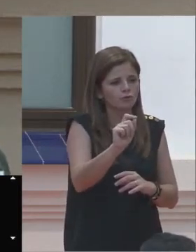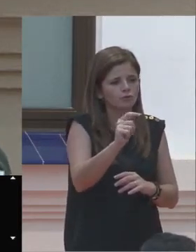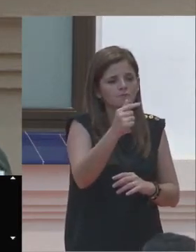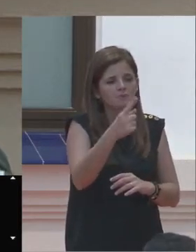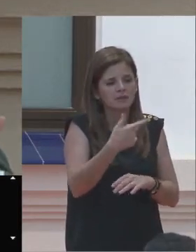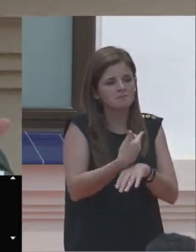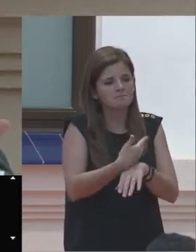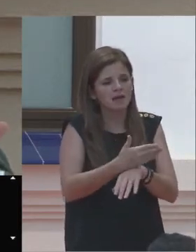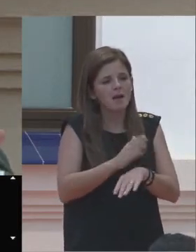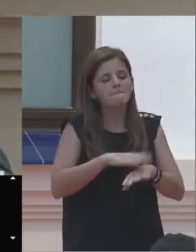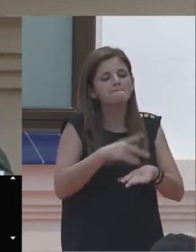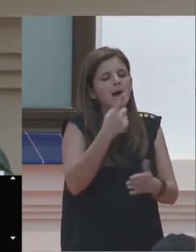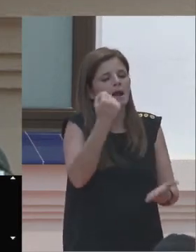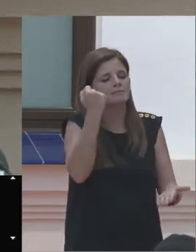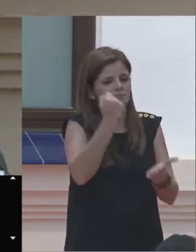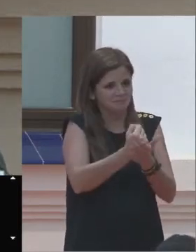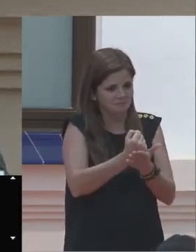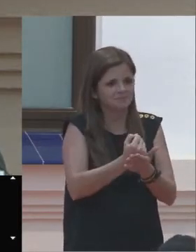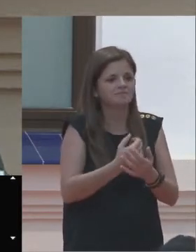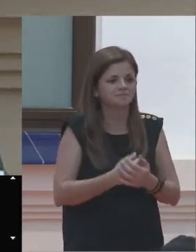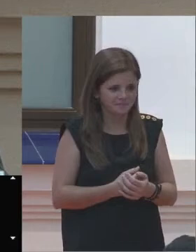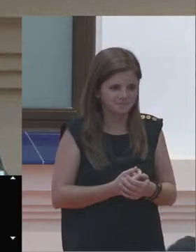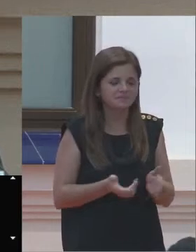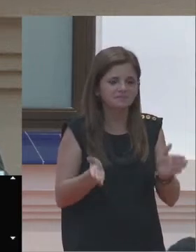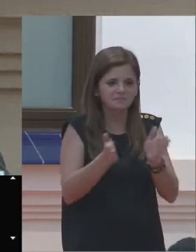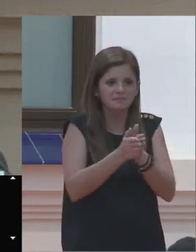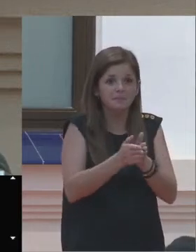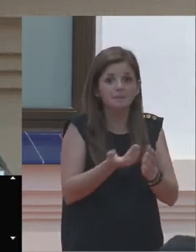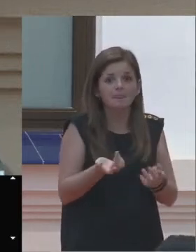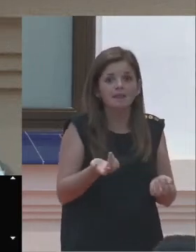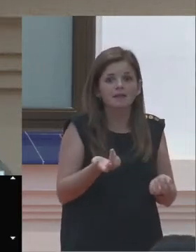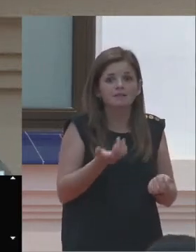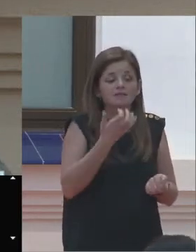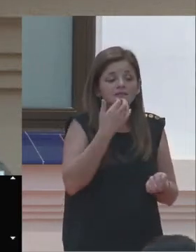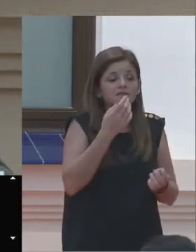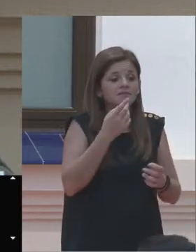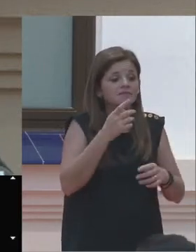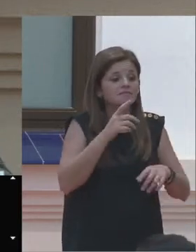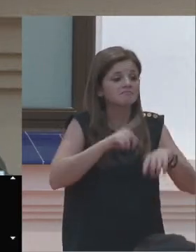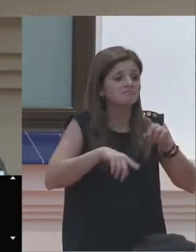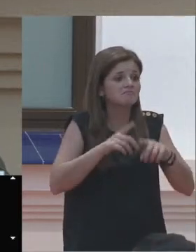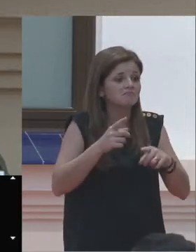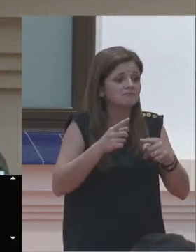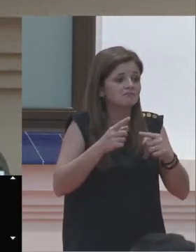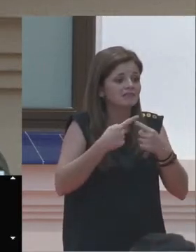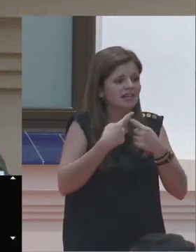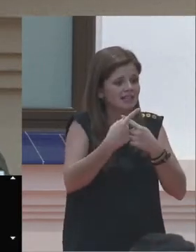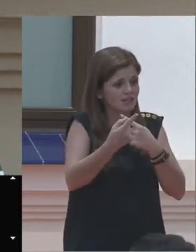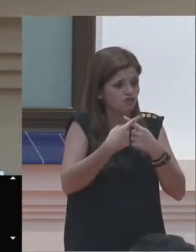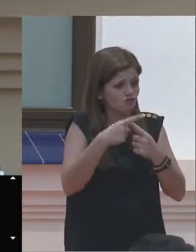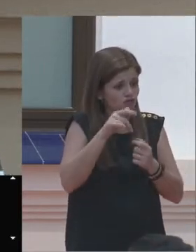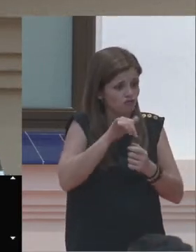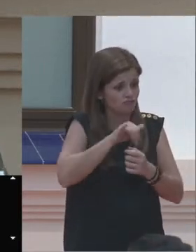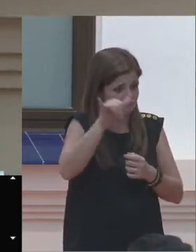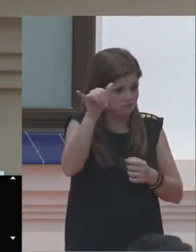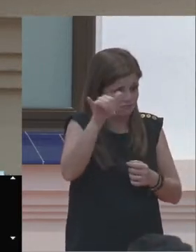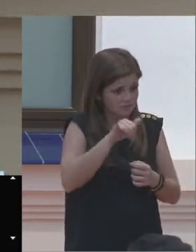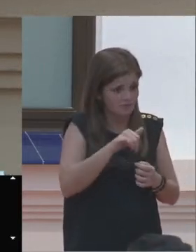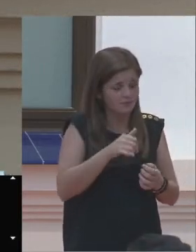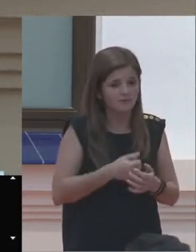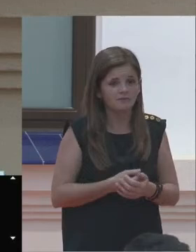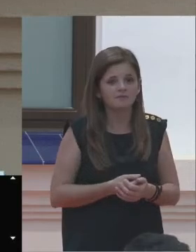bag tag y la pegue en el equipaje. Si uno lo trae de casa, pues son solamente 10 segundos. Es decir, va a un mostrador donde se